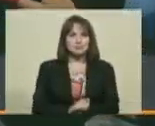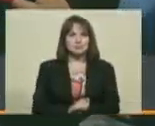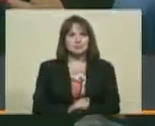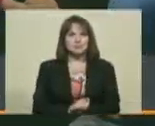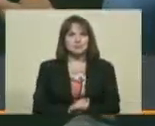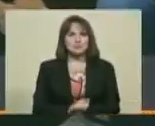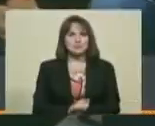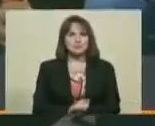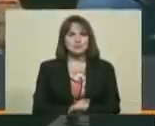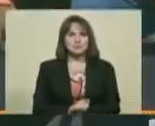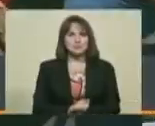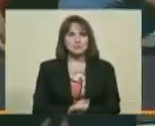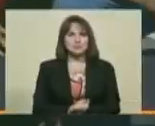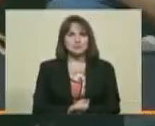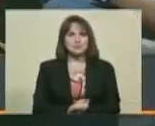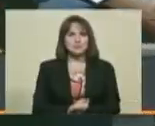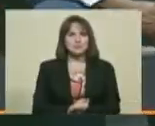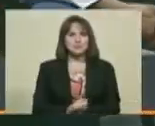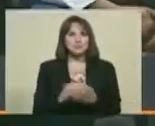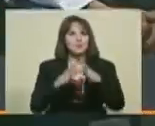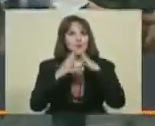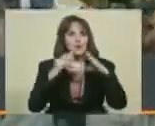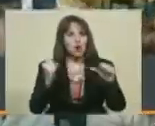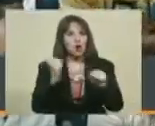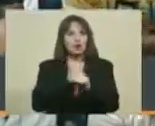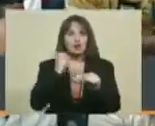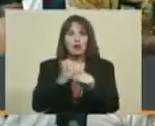con los trabajadores y trabajadoras del país.